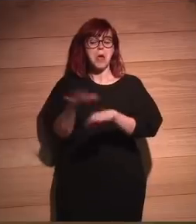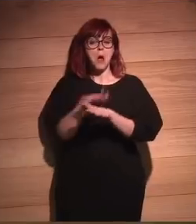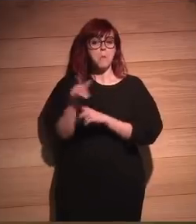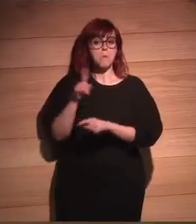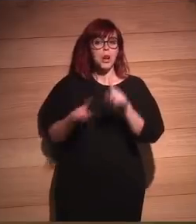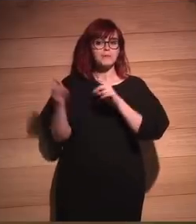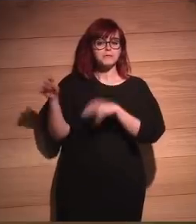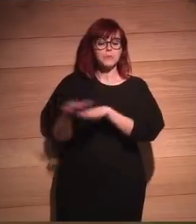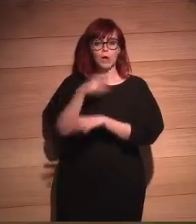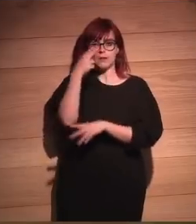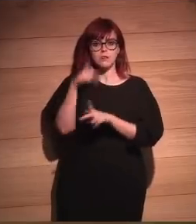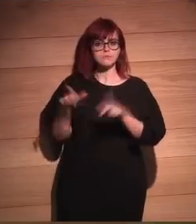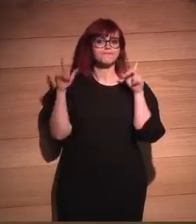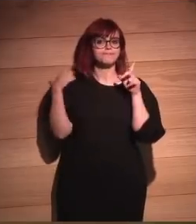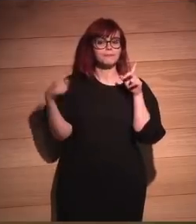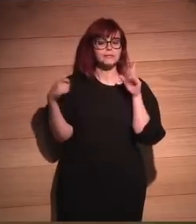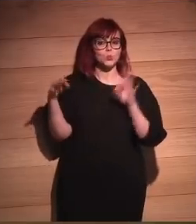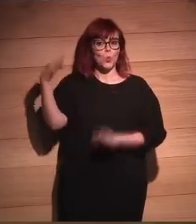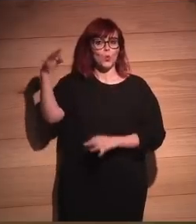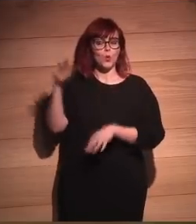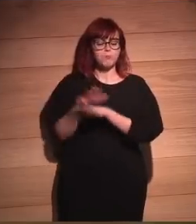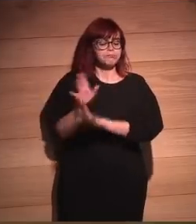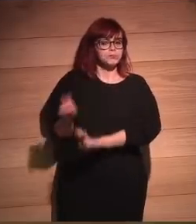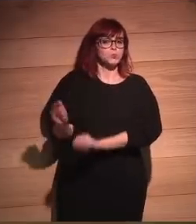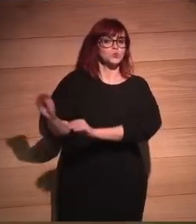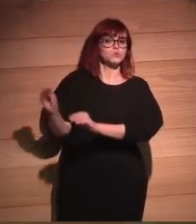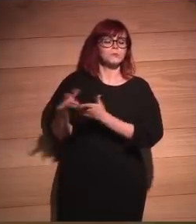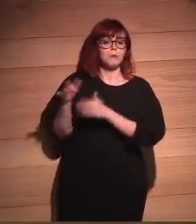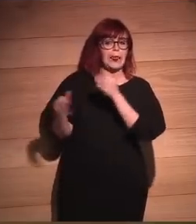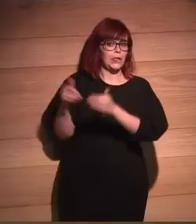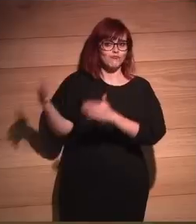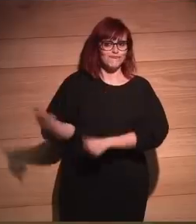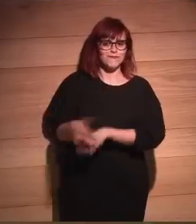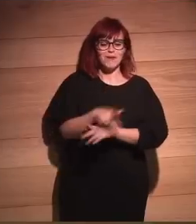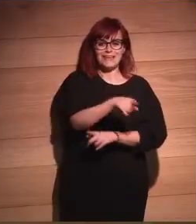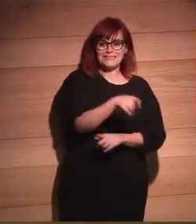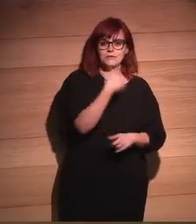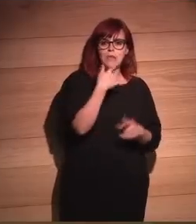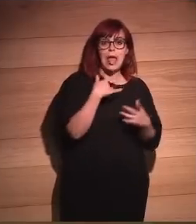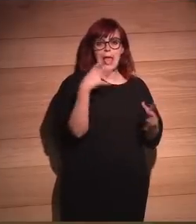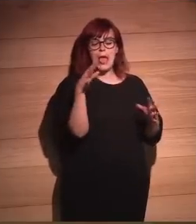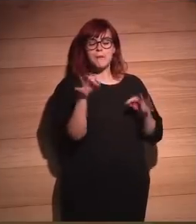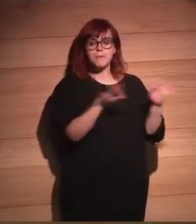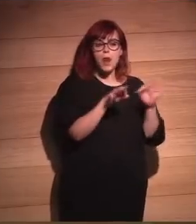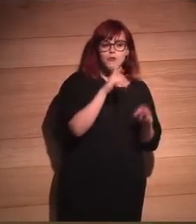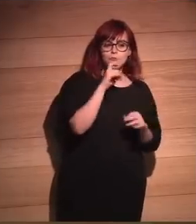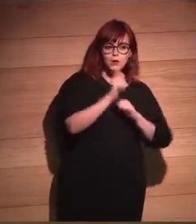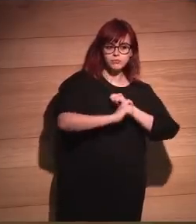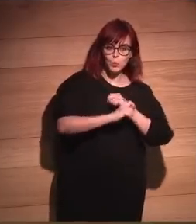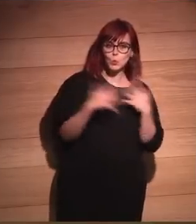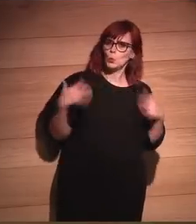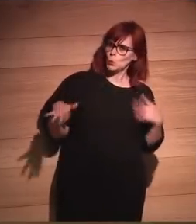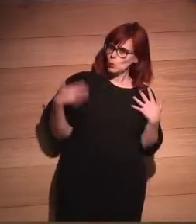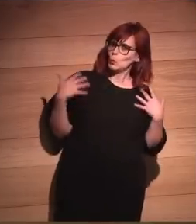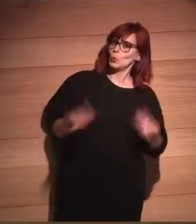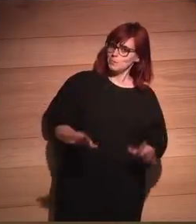de problema, con un interés nacional por encima de cualquier otro tipo de consideración de interés de partido. No era nada más que... Bueno, sí. Nada menos que